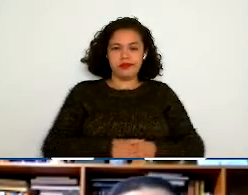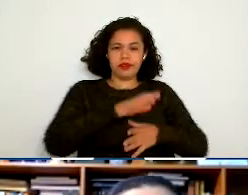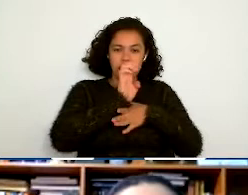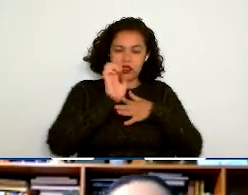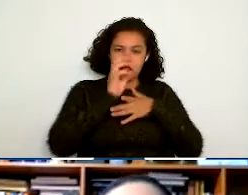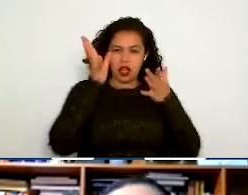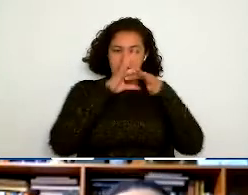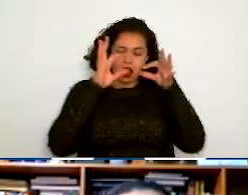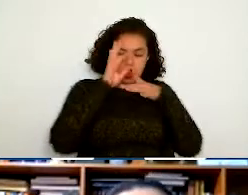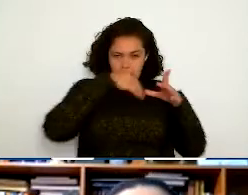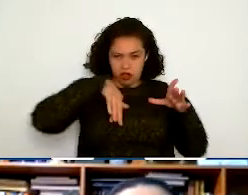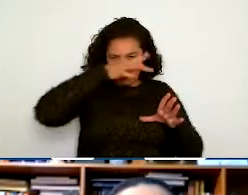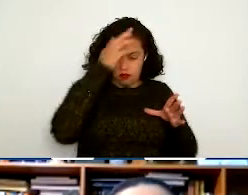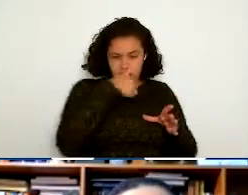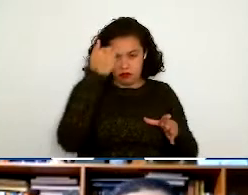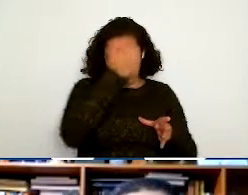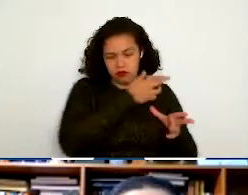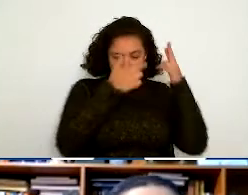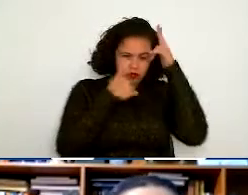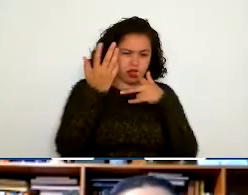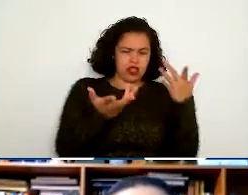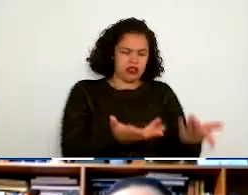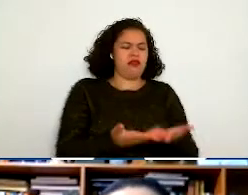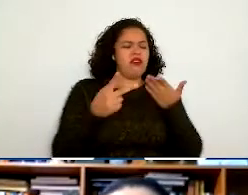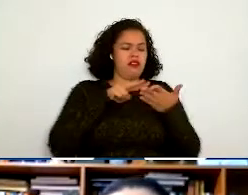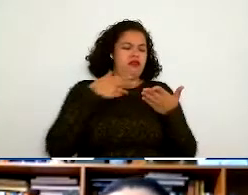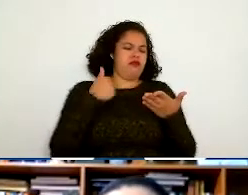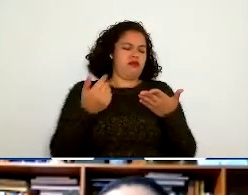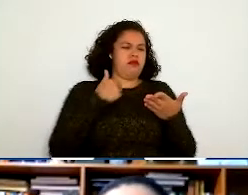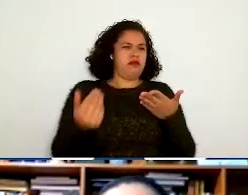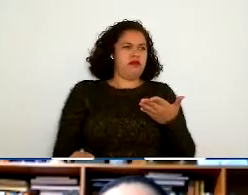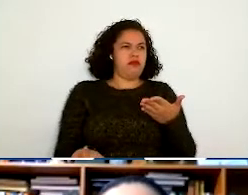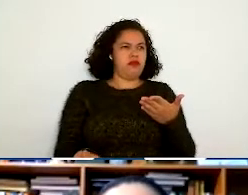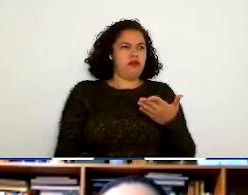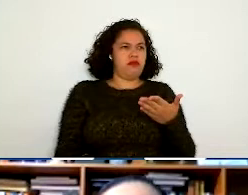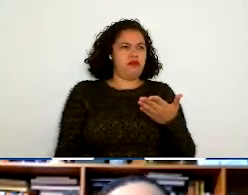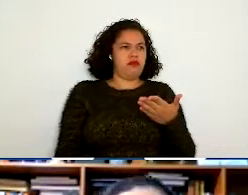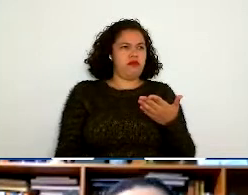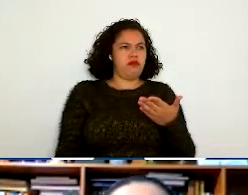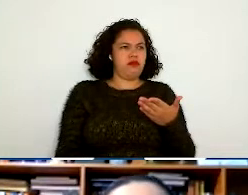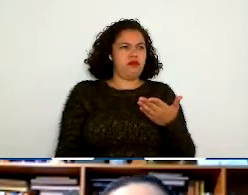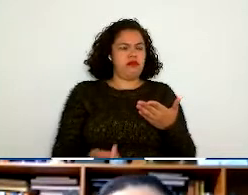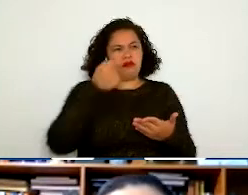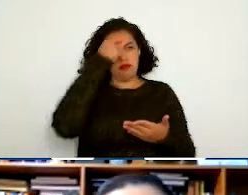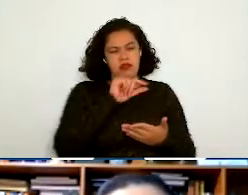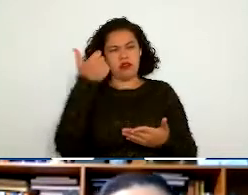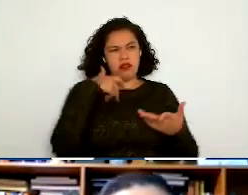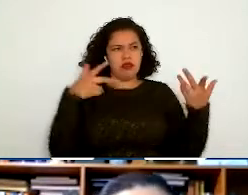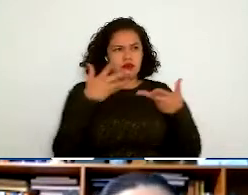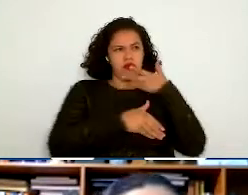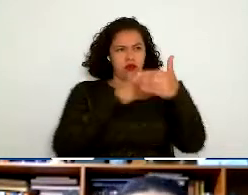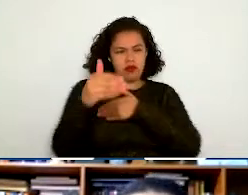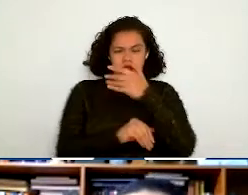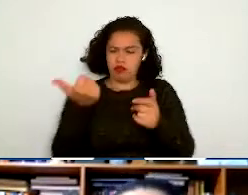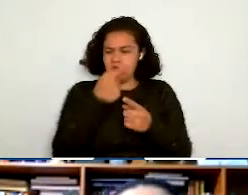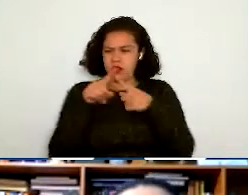cualitativamente, se analiza, se interpreta esa satisfacción de la persona, ¿no? Obviamente a través de otros procedimientos